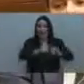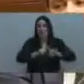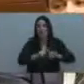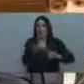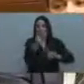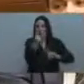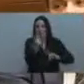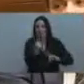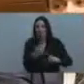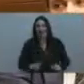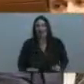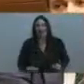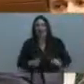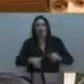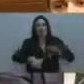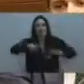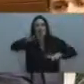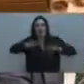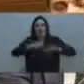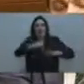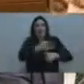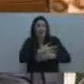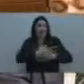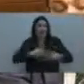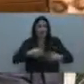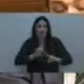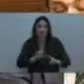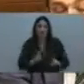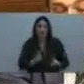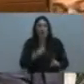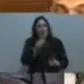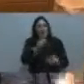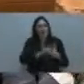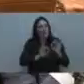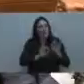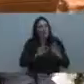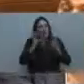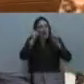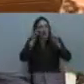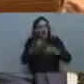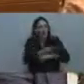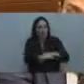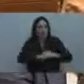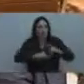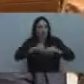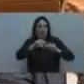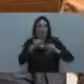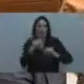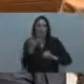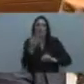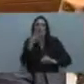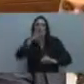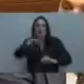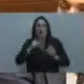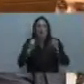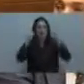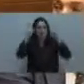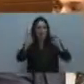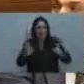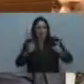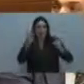económico y de gasto bastante equilibrado, donde hace un especial esfuerzo el Ministerio de Fomento y donde también es digno de reconocimiento el esfuerzo